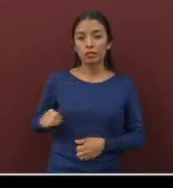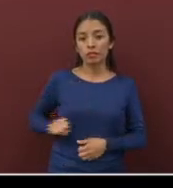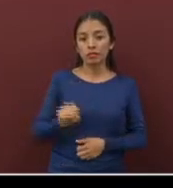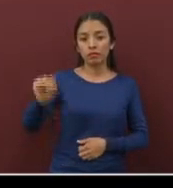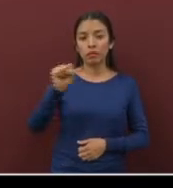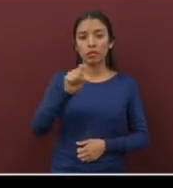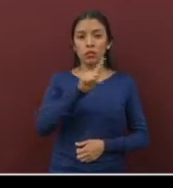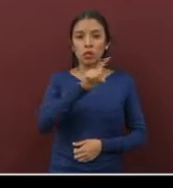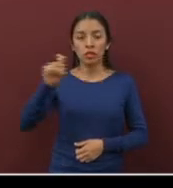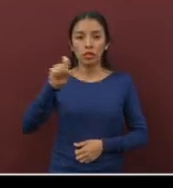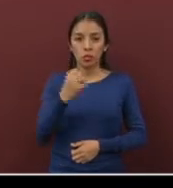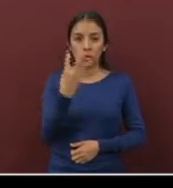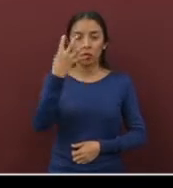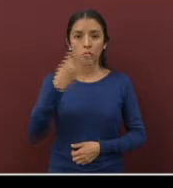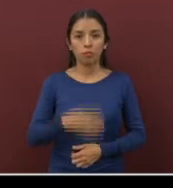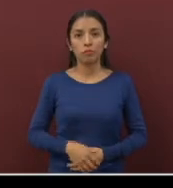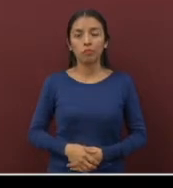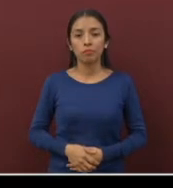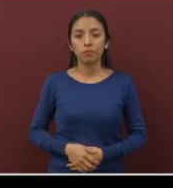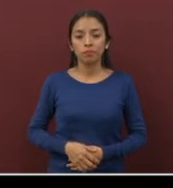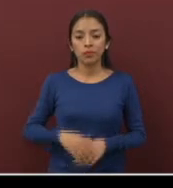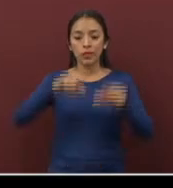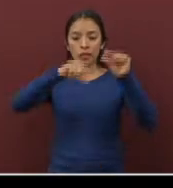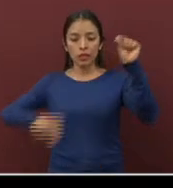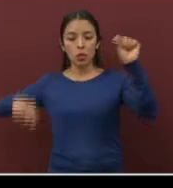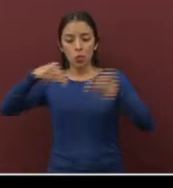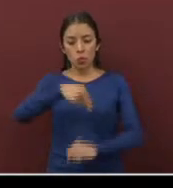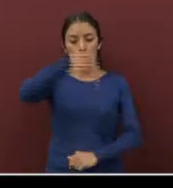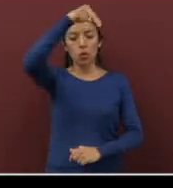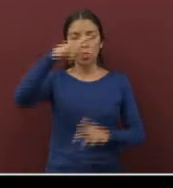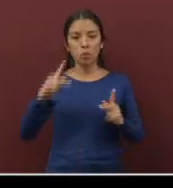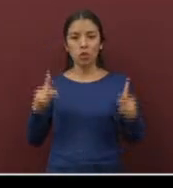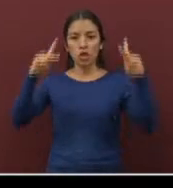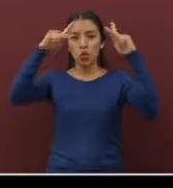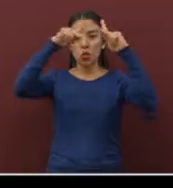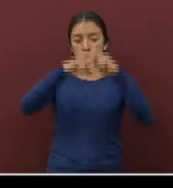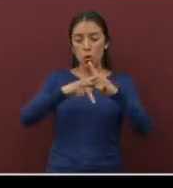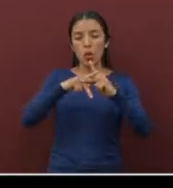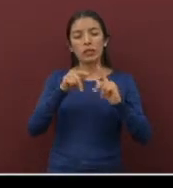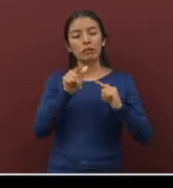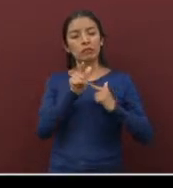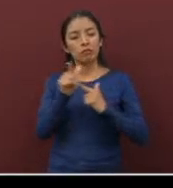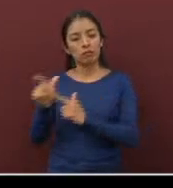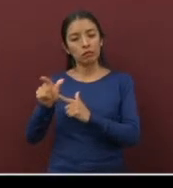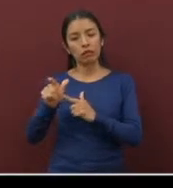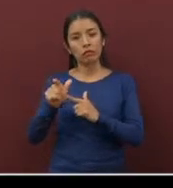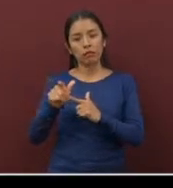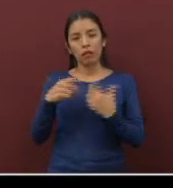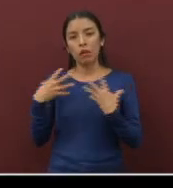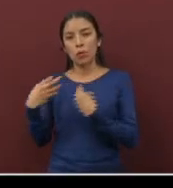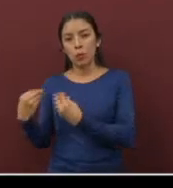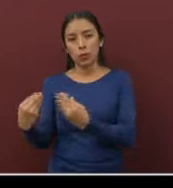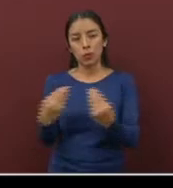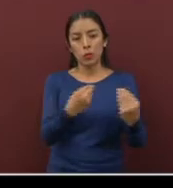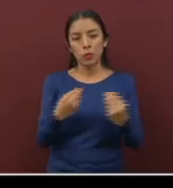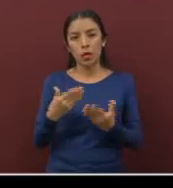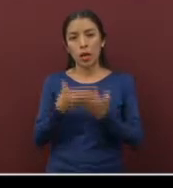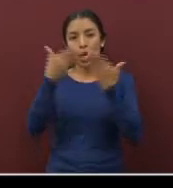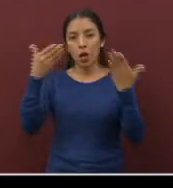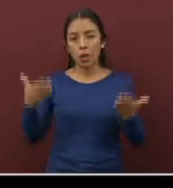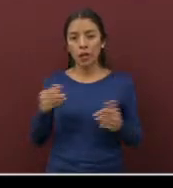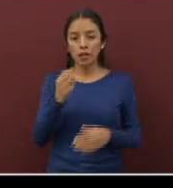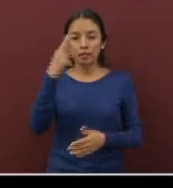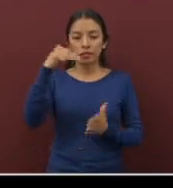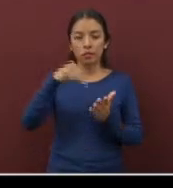104 y en el norte posee rica continúa con importante transmisión registrando ya tres